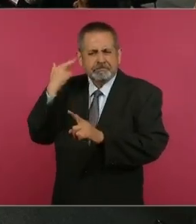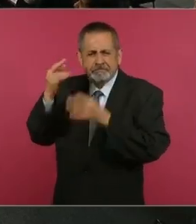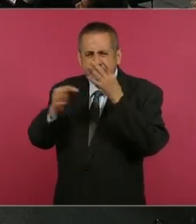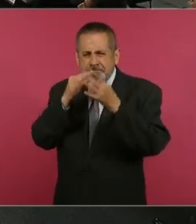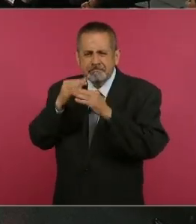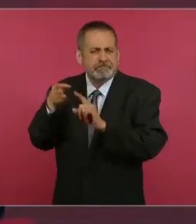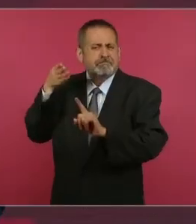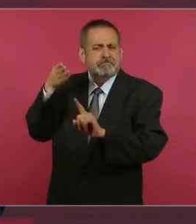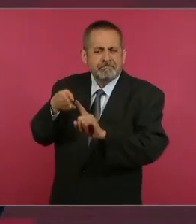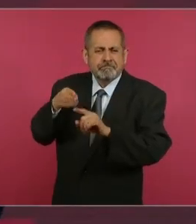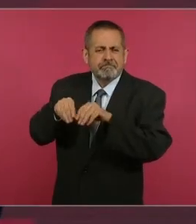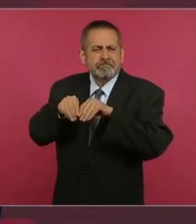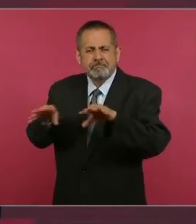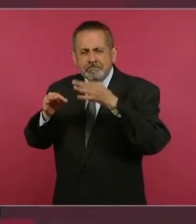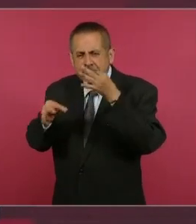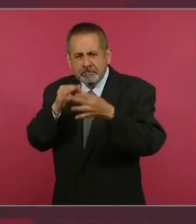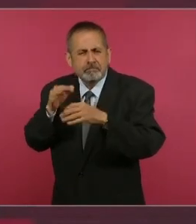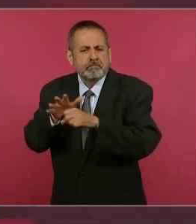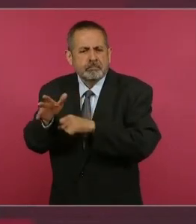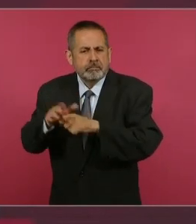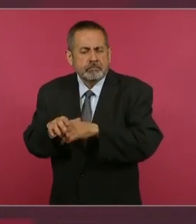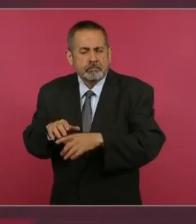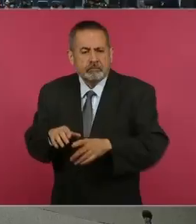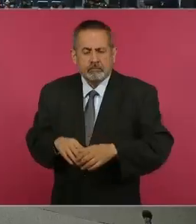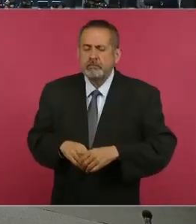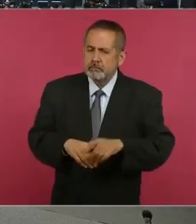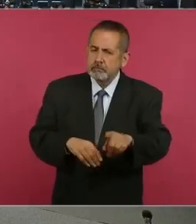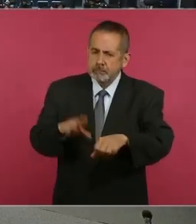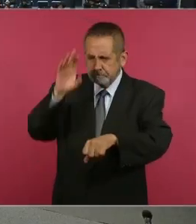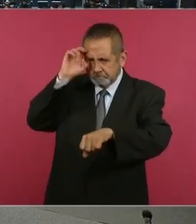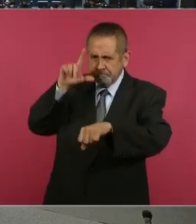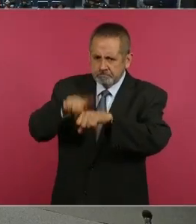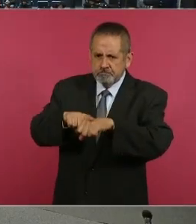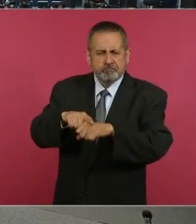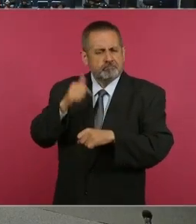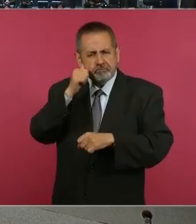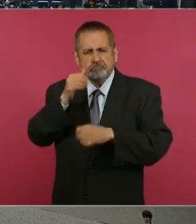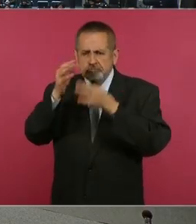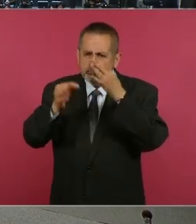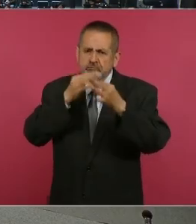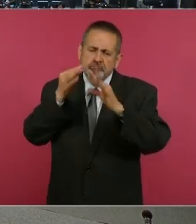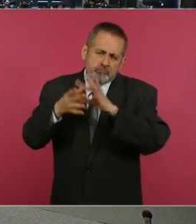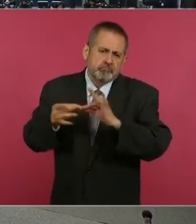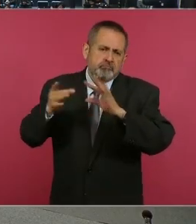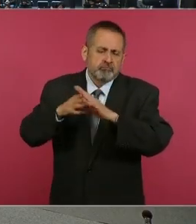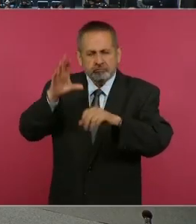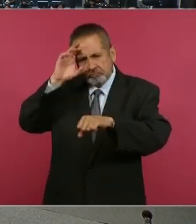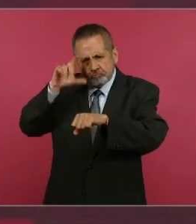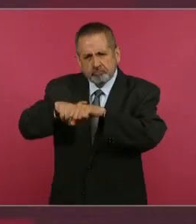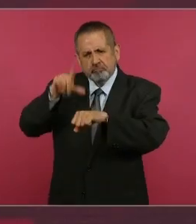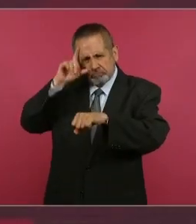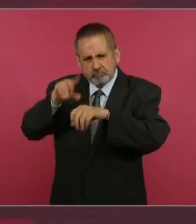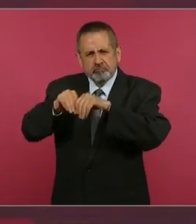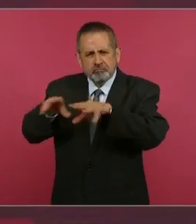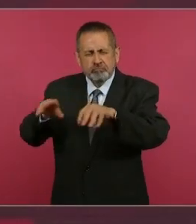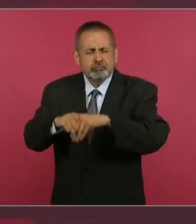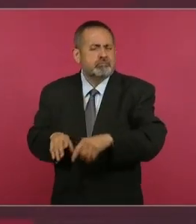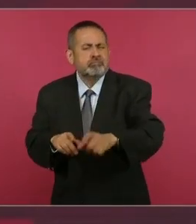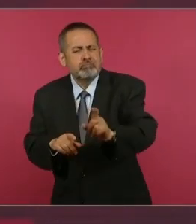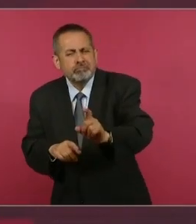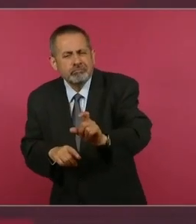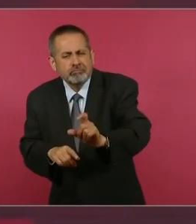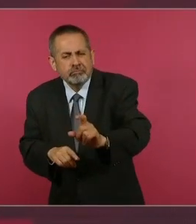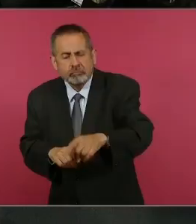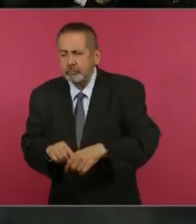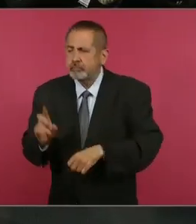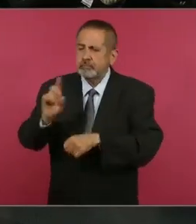¿Cuál era su programación? Cultural, básicamente cultural. Sí. ¿Y cuándo fue eso? El